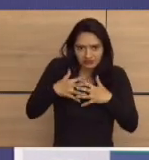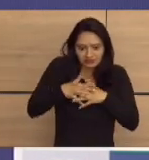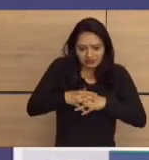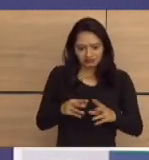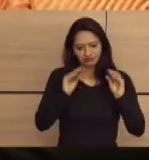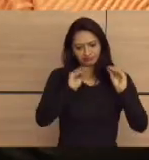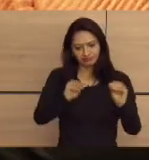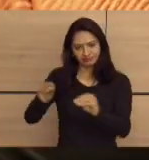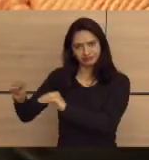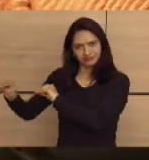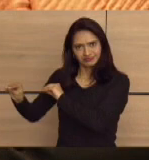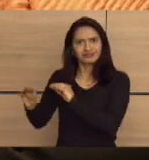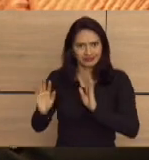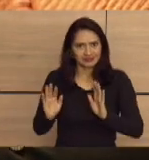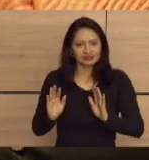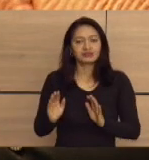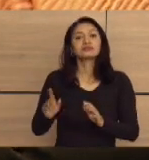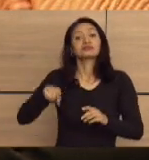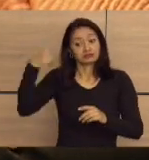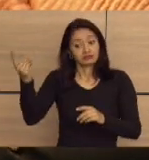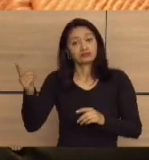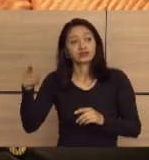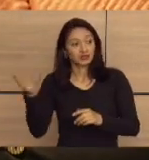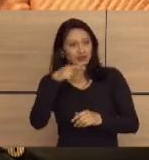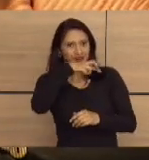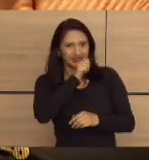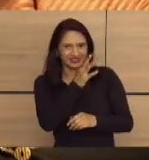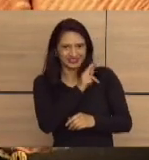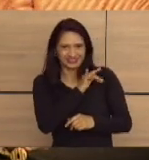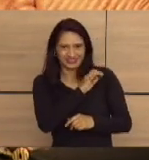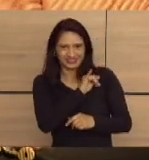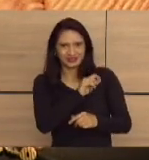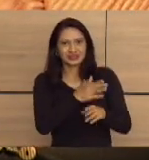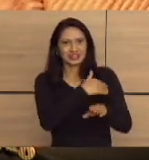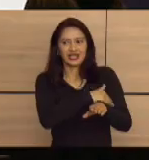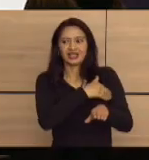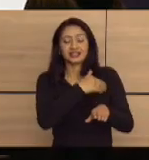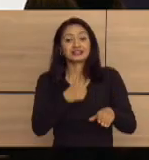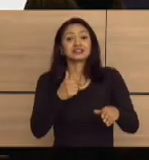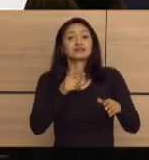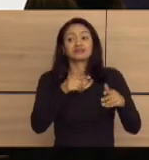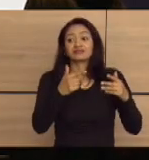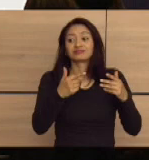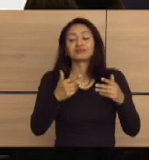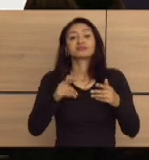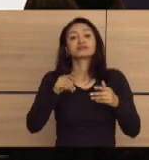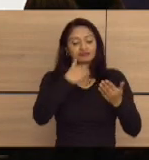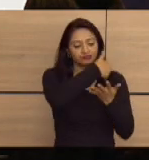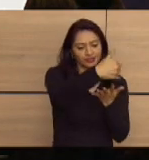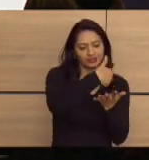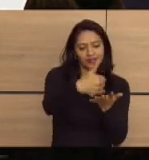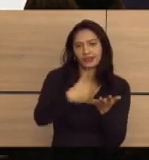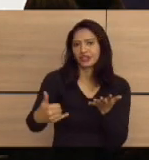la etnoeducación y cómo hacerlo partícipe en las deliberaciones que hagamos en la academia. Lineamientos y